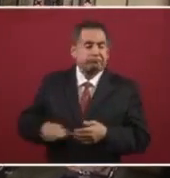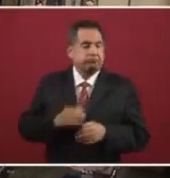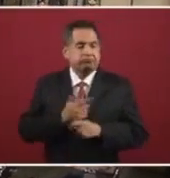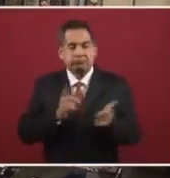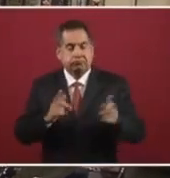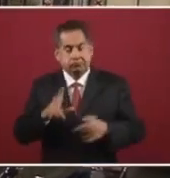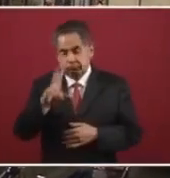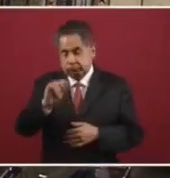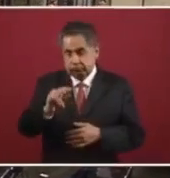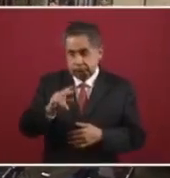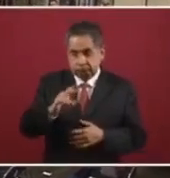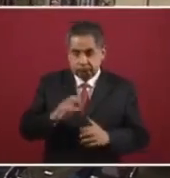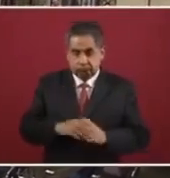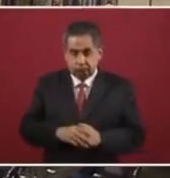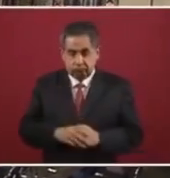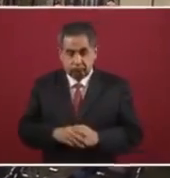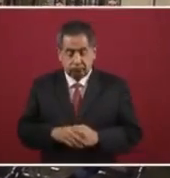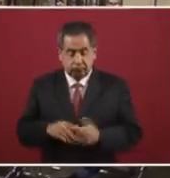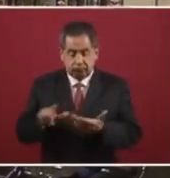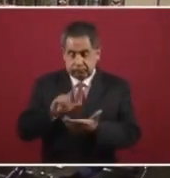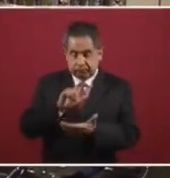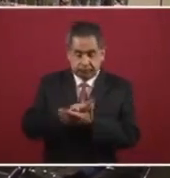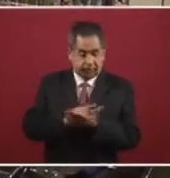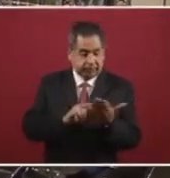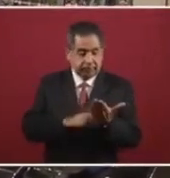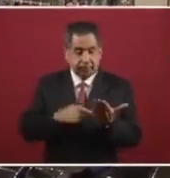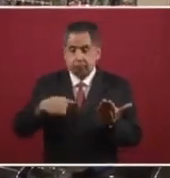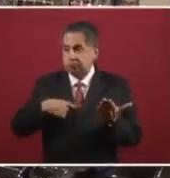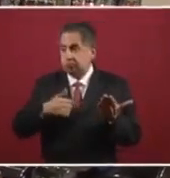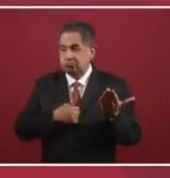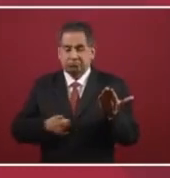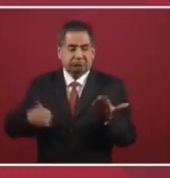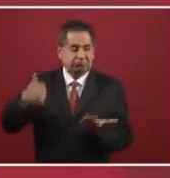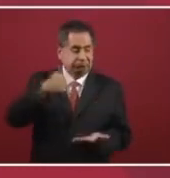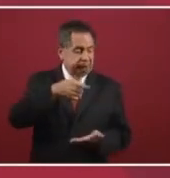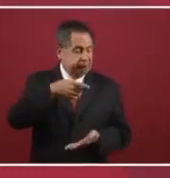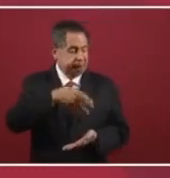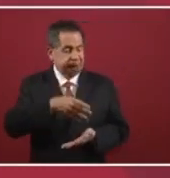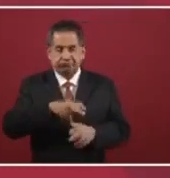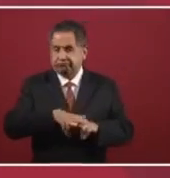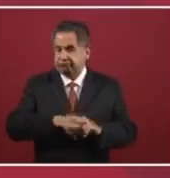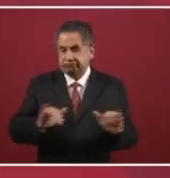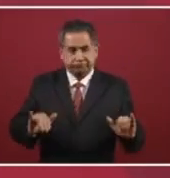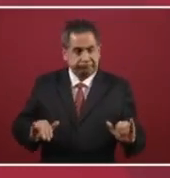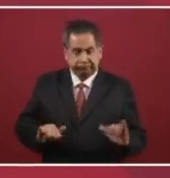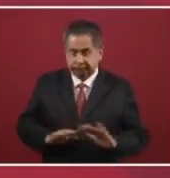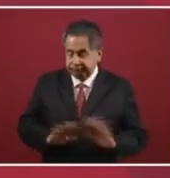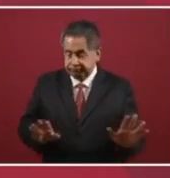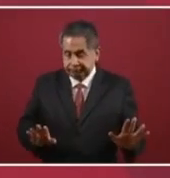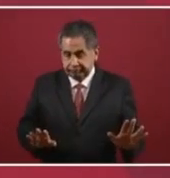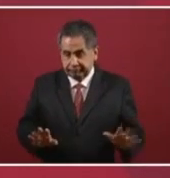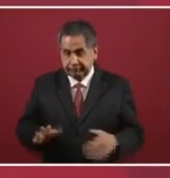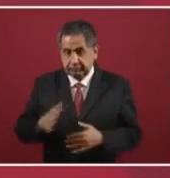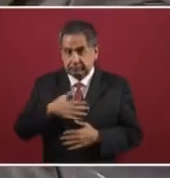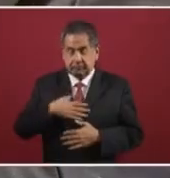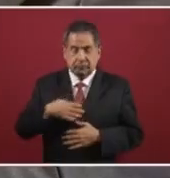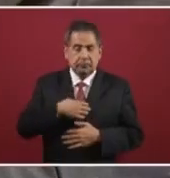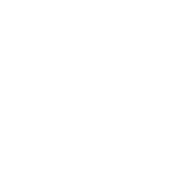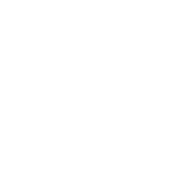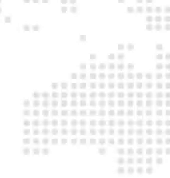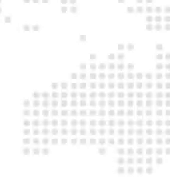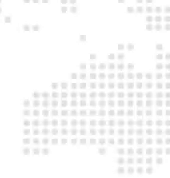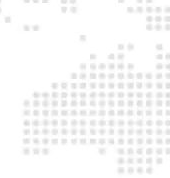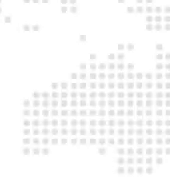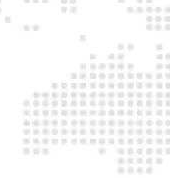planteamiento de reducir el número de legisladores plurinominales y consideró necesario acabar con los excesos en la vida pública del país